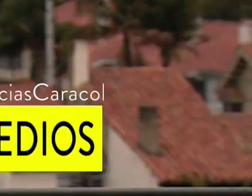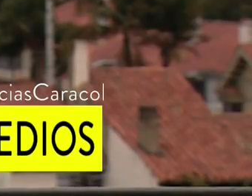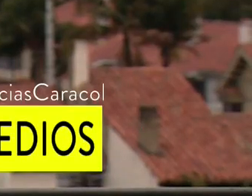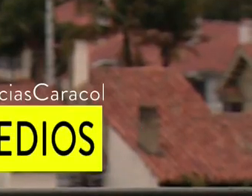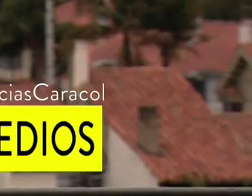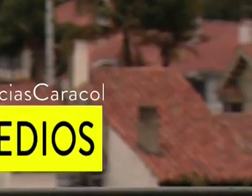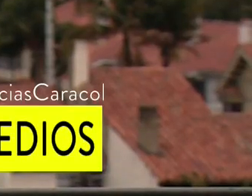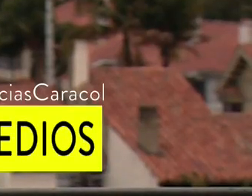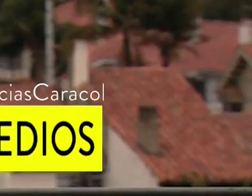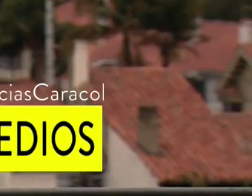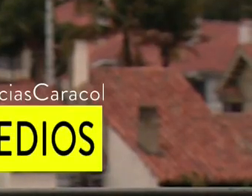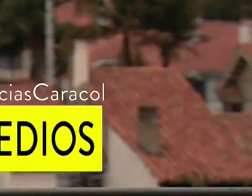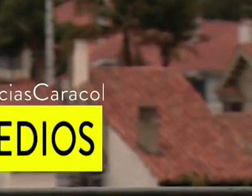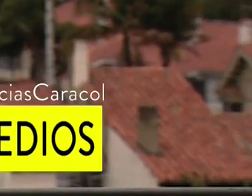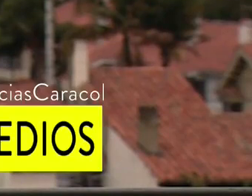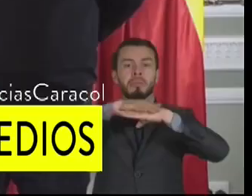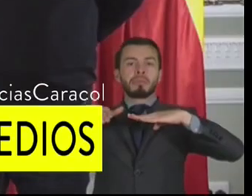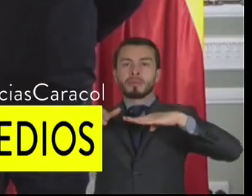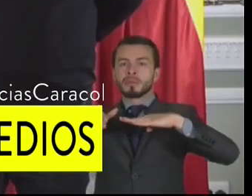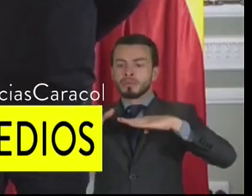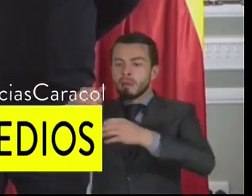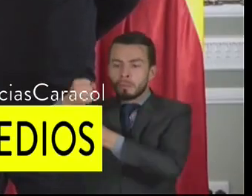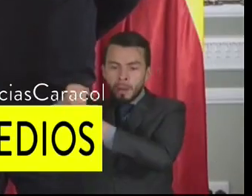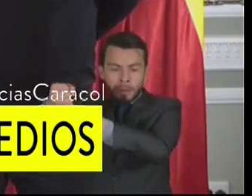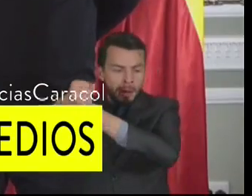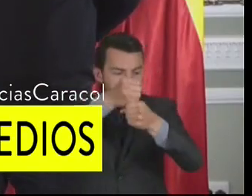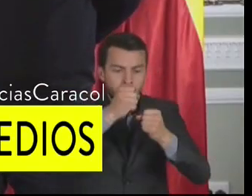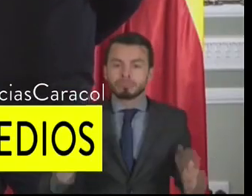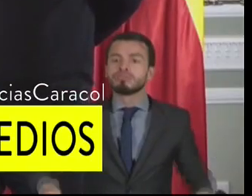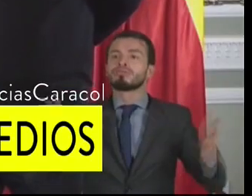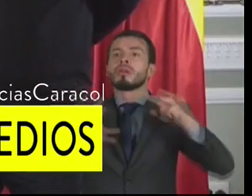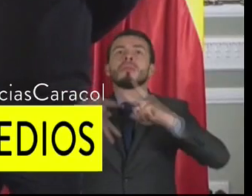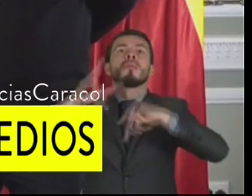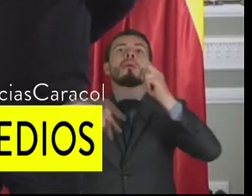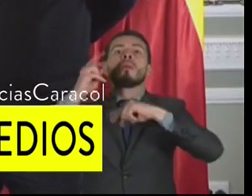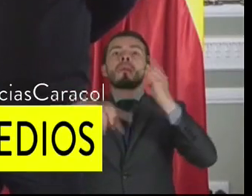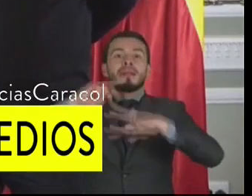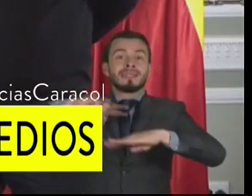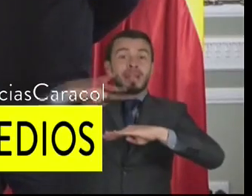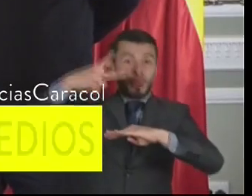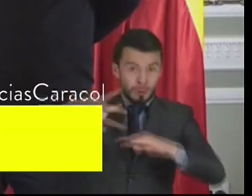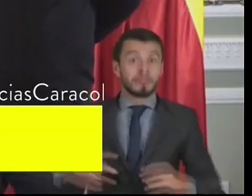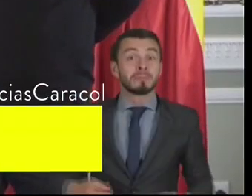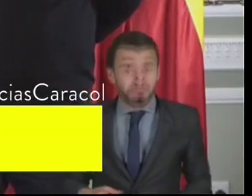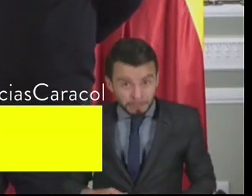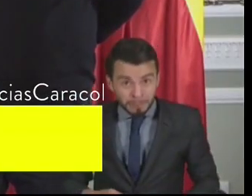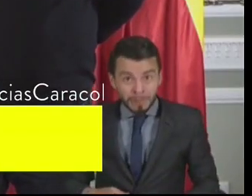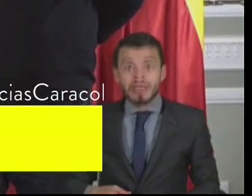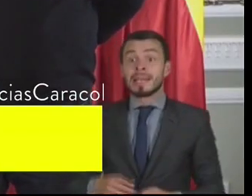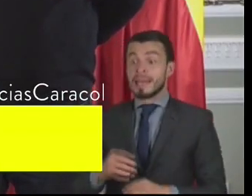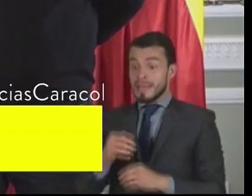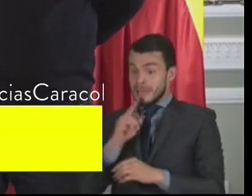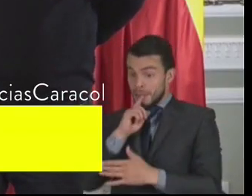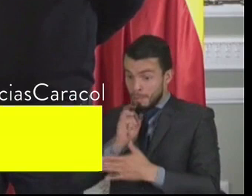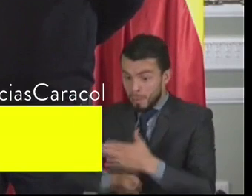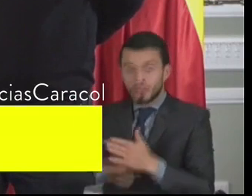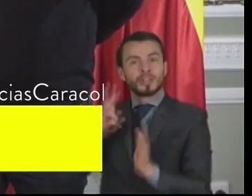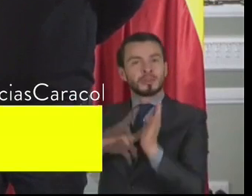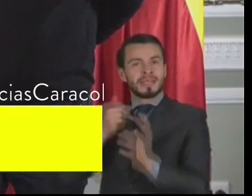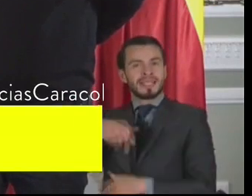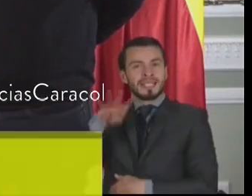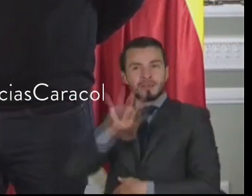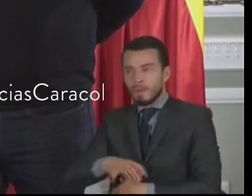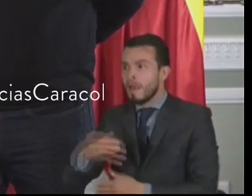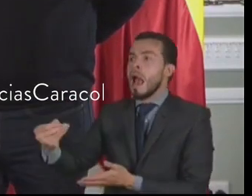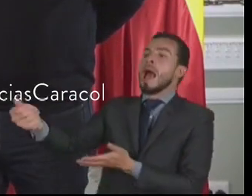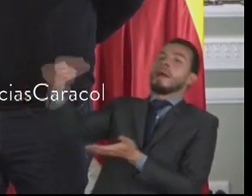extenderá en el tiempo. Escuchemos. Vamos a descontarles ese valor adicional de la alteración, de manera tal